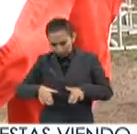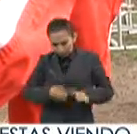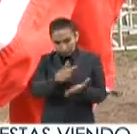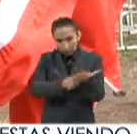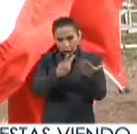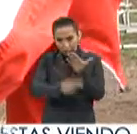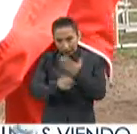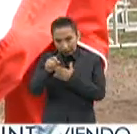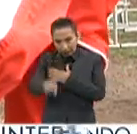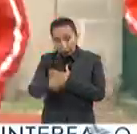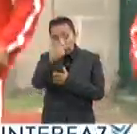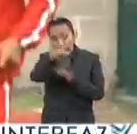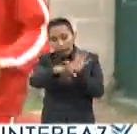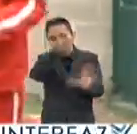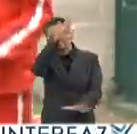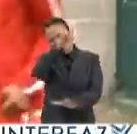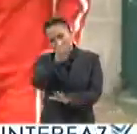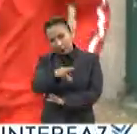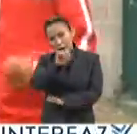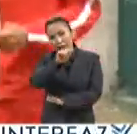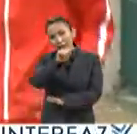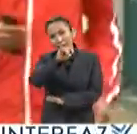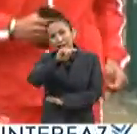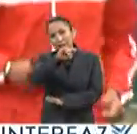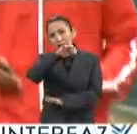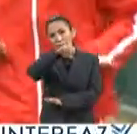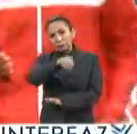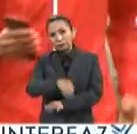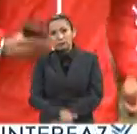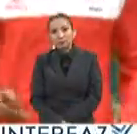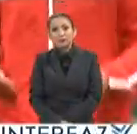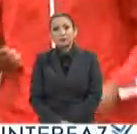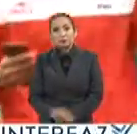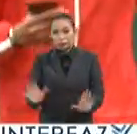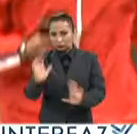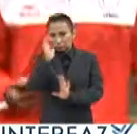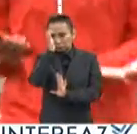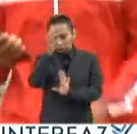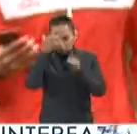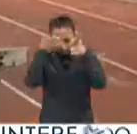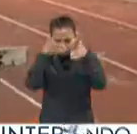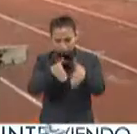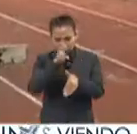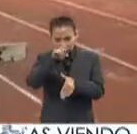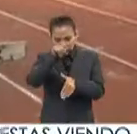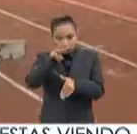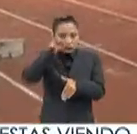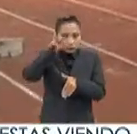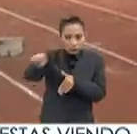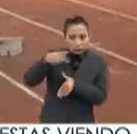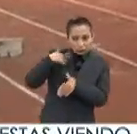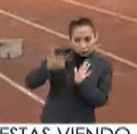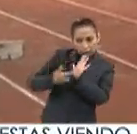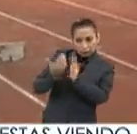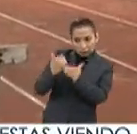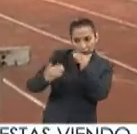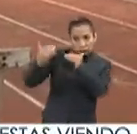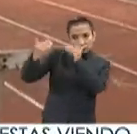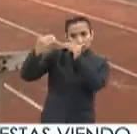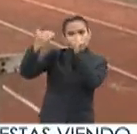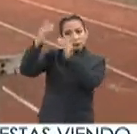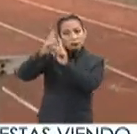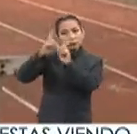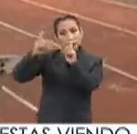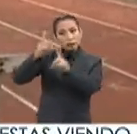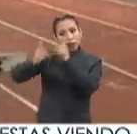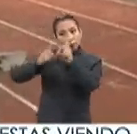programa académico. Una de ellas es justamente el atletismo. La seriedad con la que la ENED enfrenta el exponencial crecimiento de este